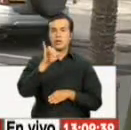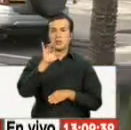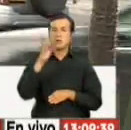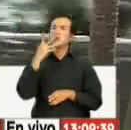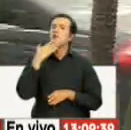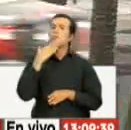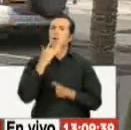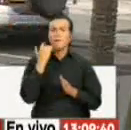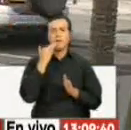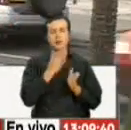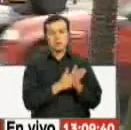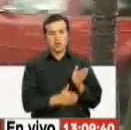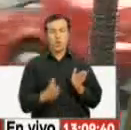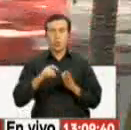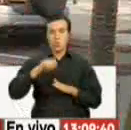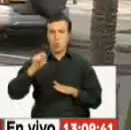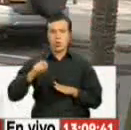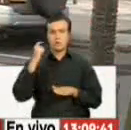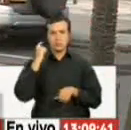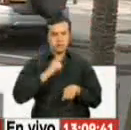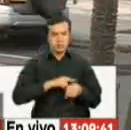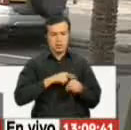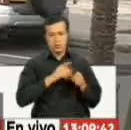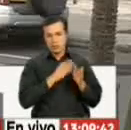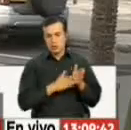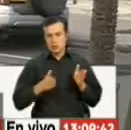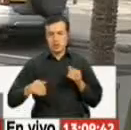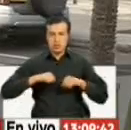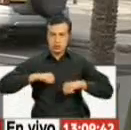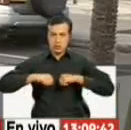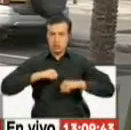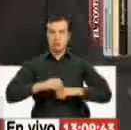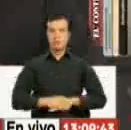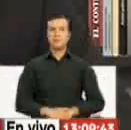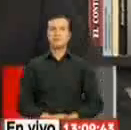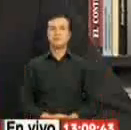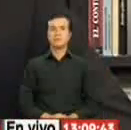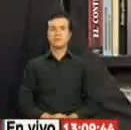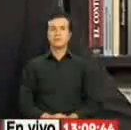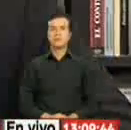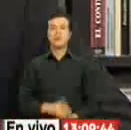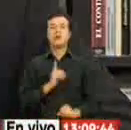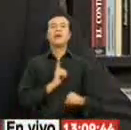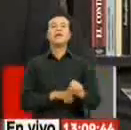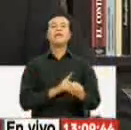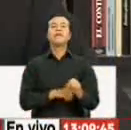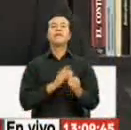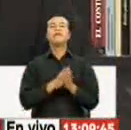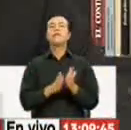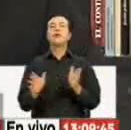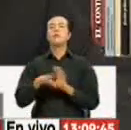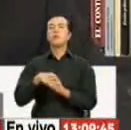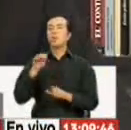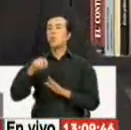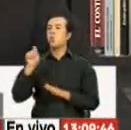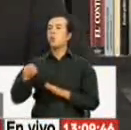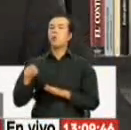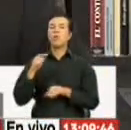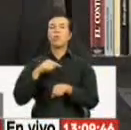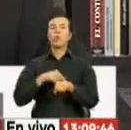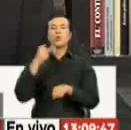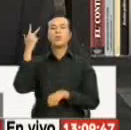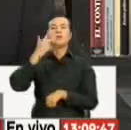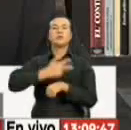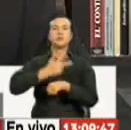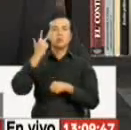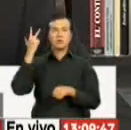eran los plazos que tendrá el juez constitucional para tramitar esta instancia qué tiempo tiene el sorteado para labrar la prudencia tres